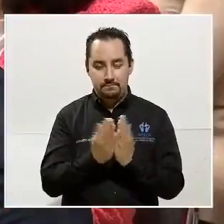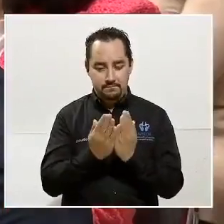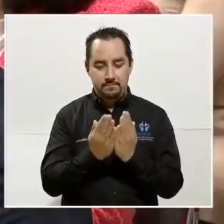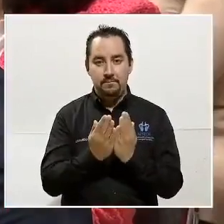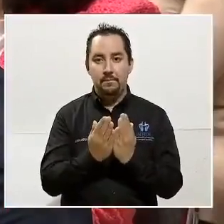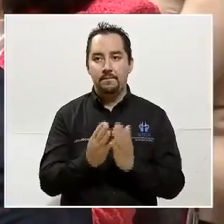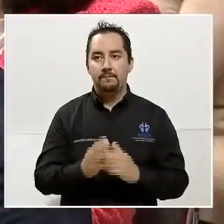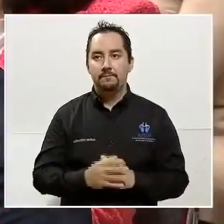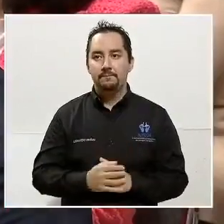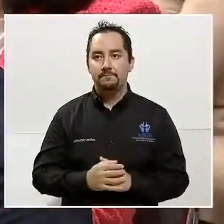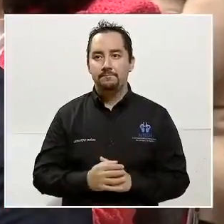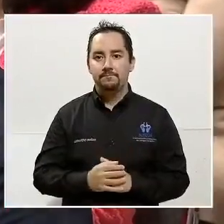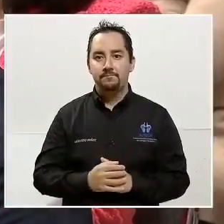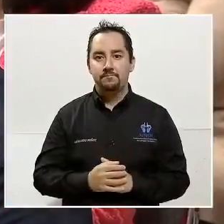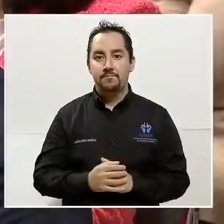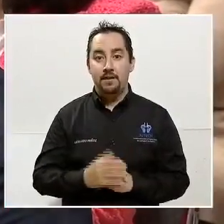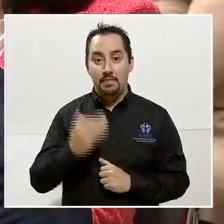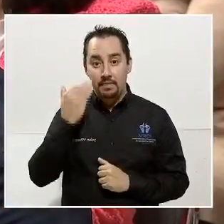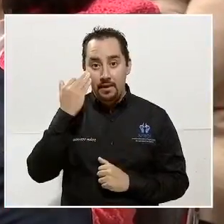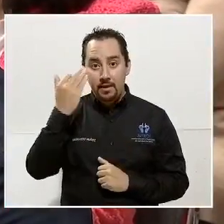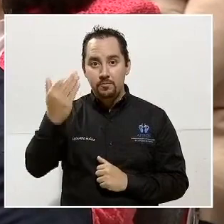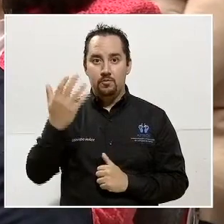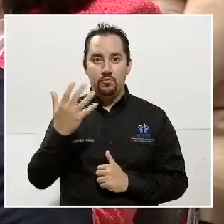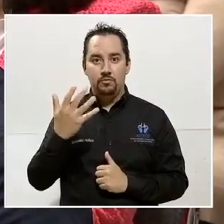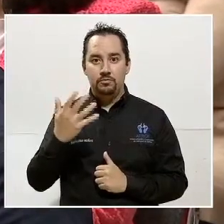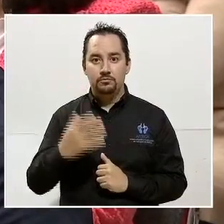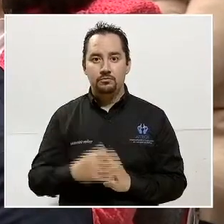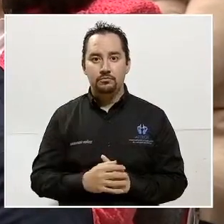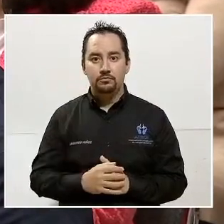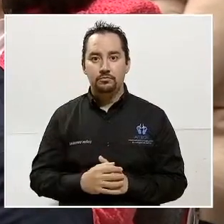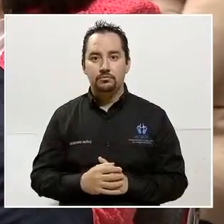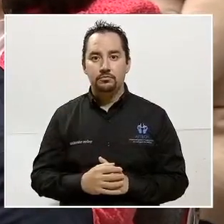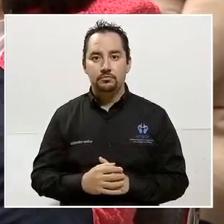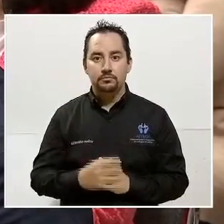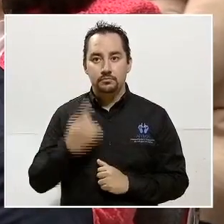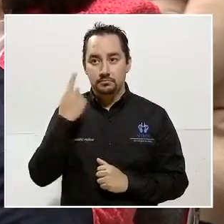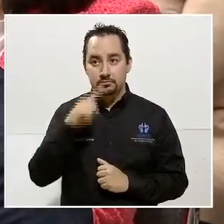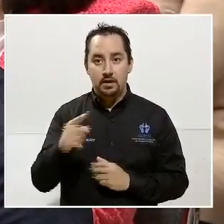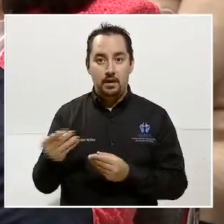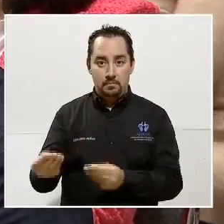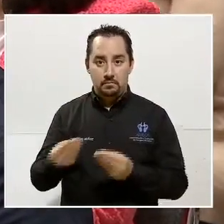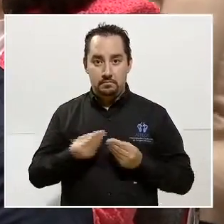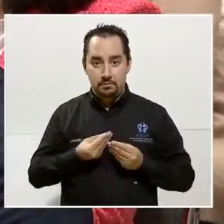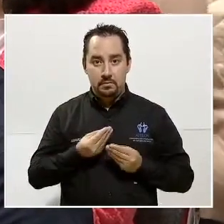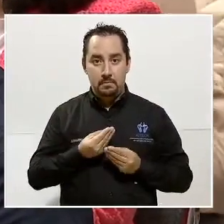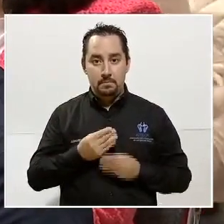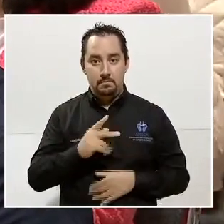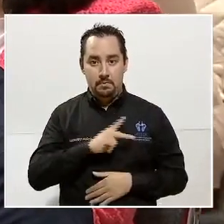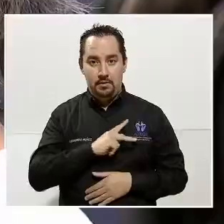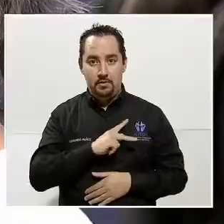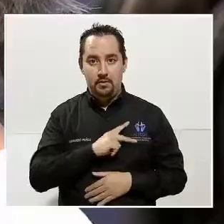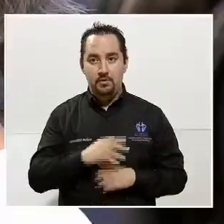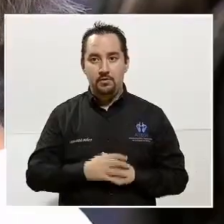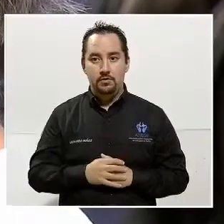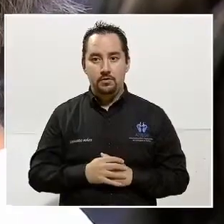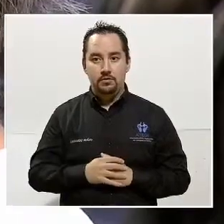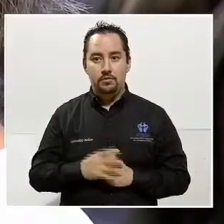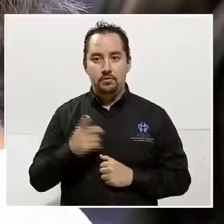y se llevó tiempo el que me lo entregara, el de la